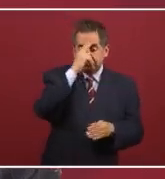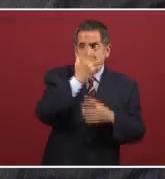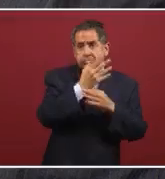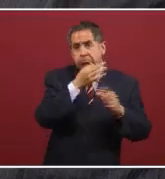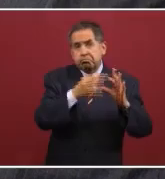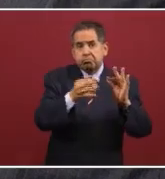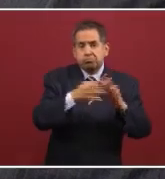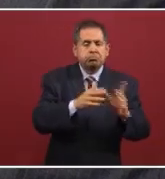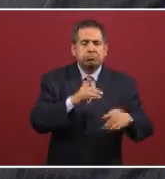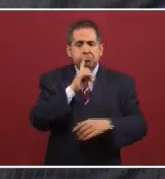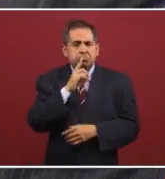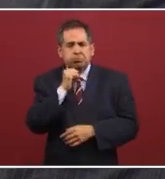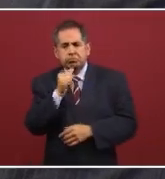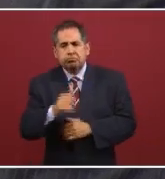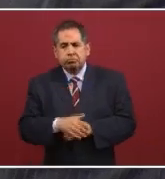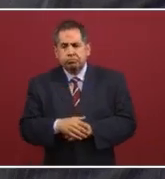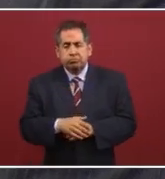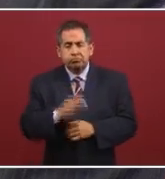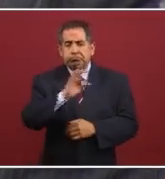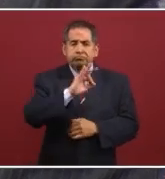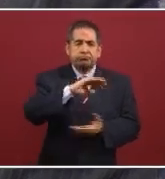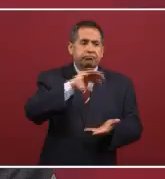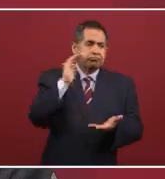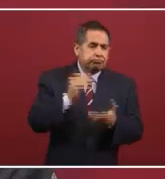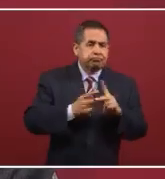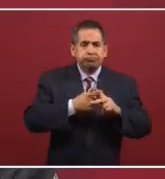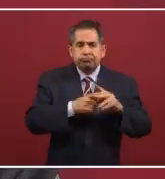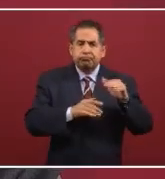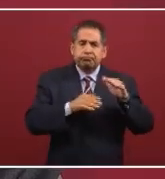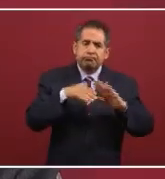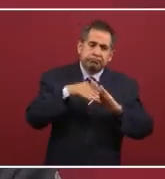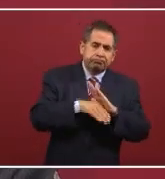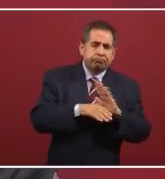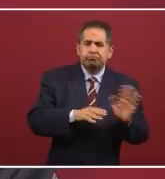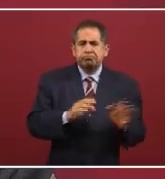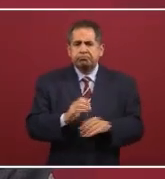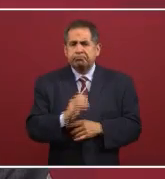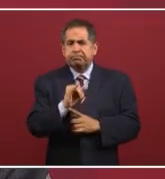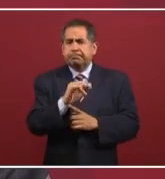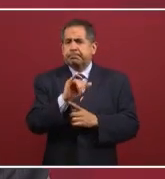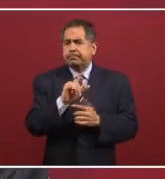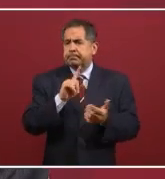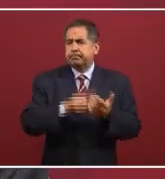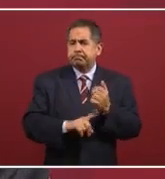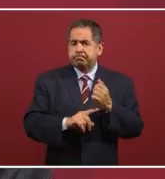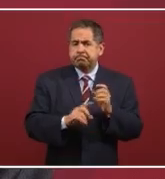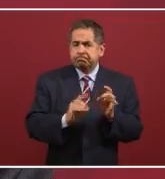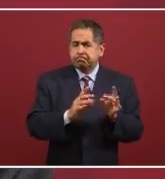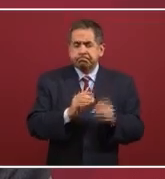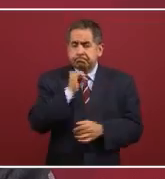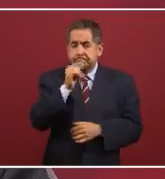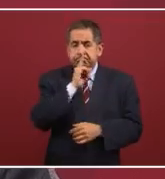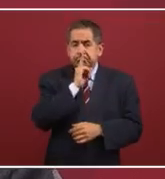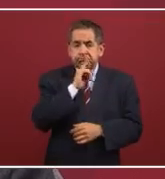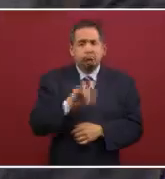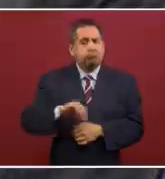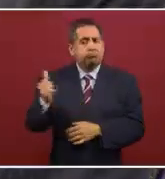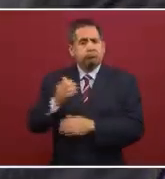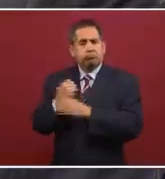de reducción, disminución, de crecimiento ni de crisis económica. Fue